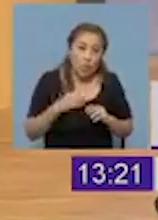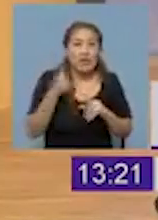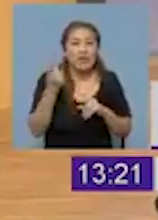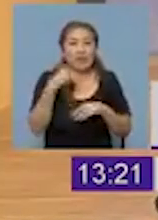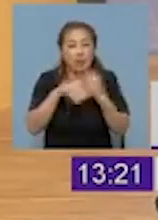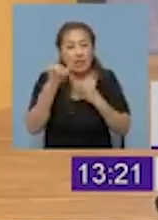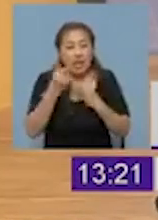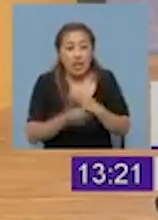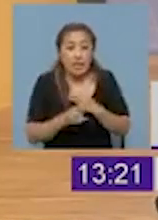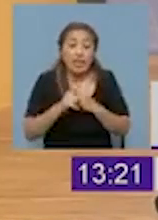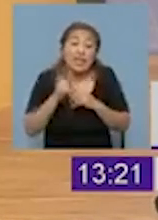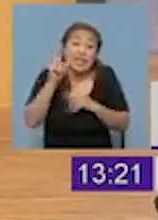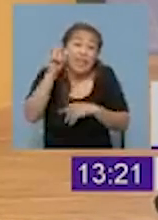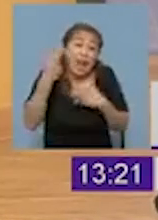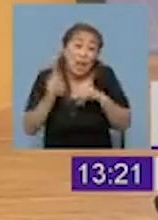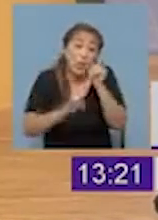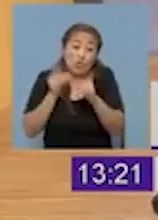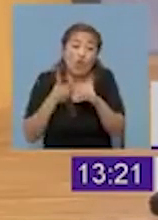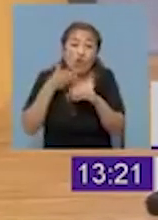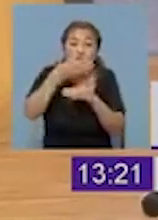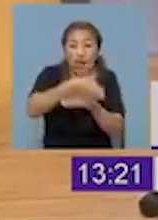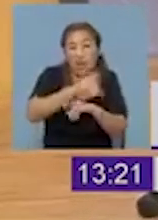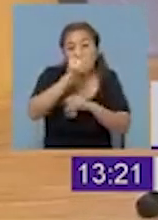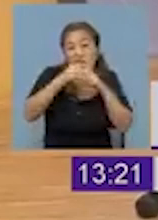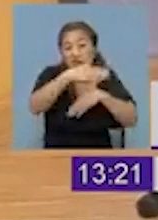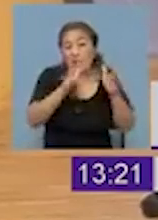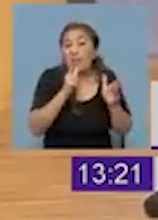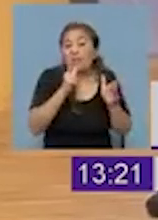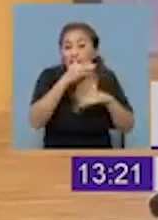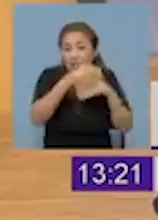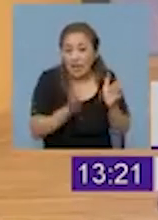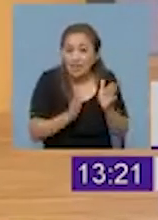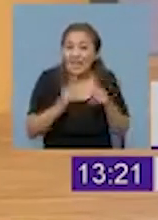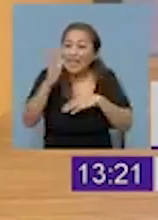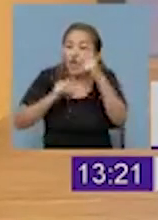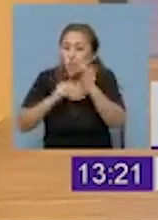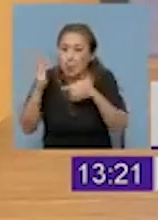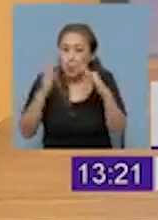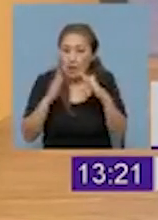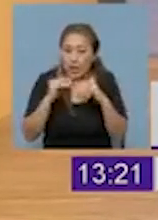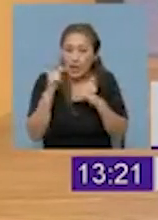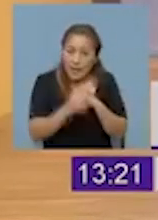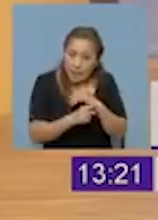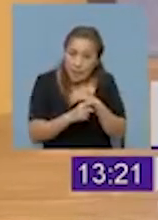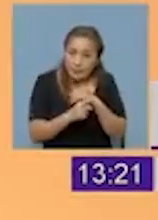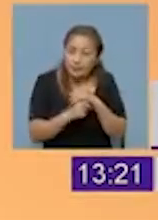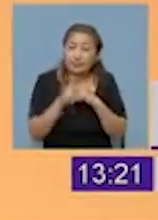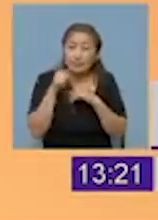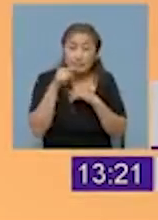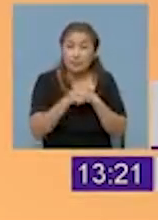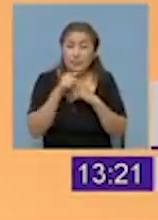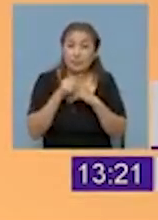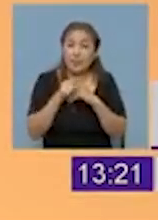parientes y los menos fueron los que fueron a las casas de emergencia y en lo que tuvo que ver con la reconstrucción también digamos fueron